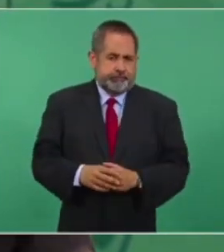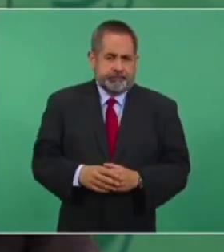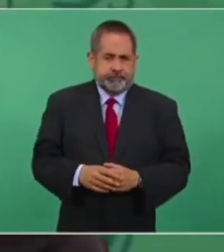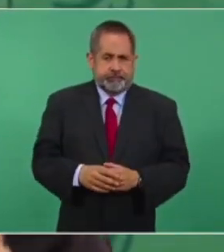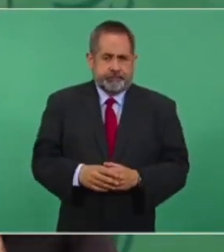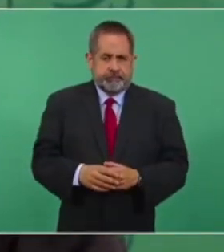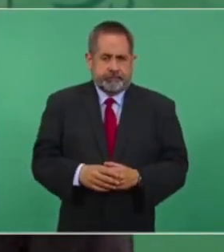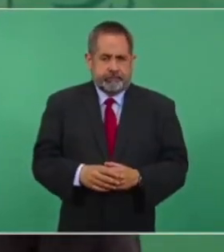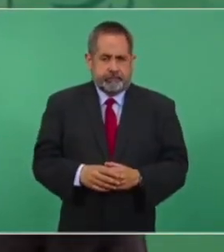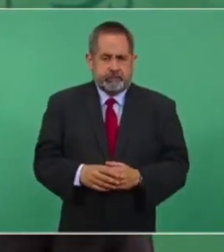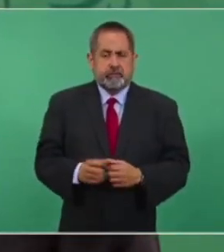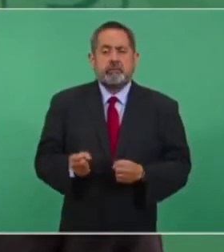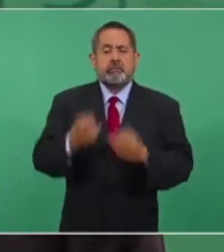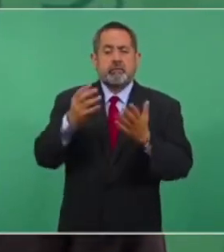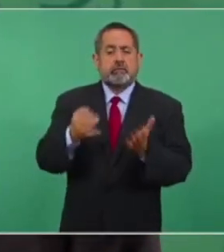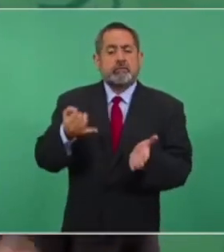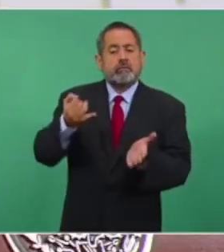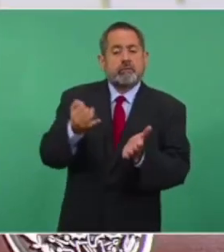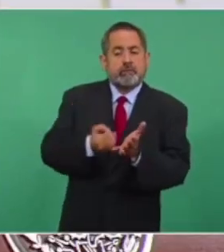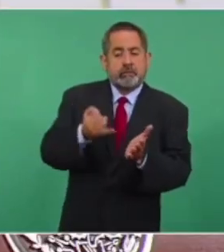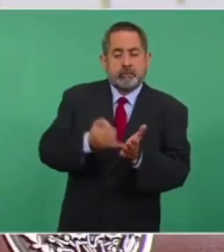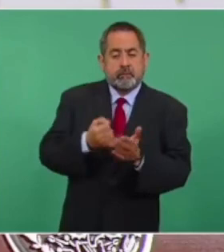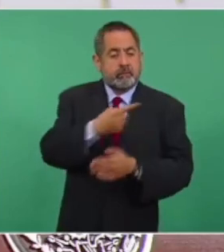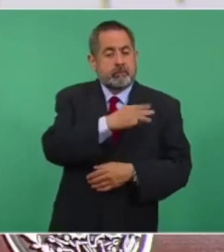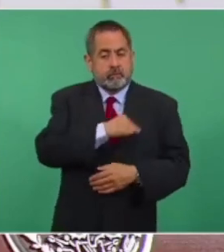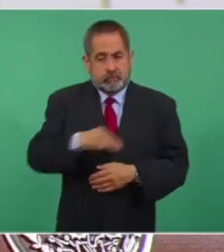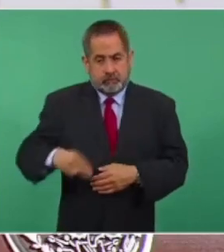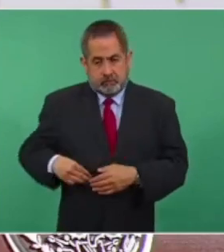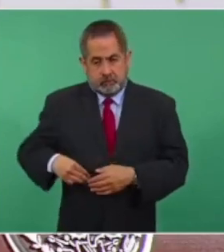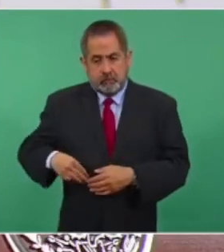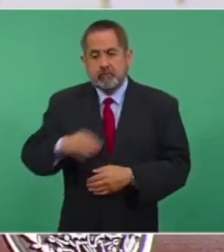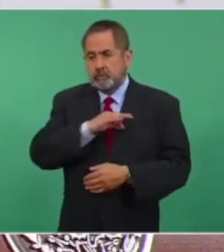¿Qué impuestos cobran los municipios?